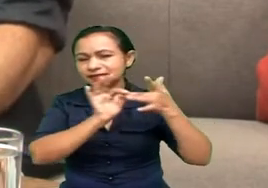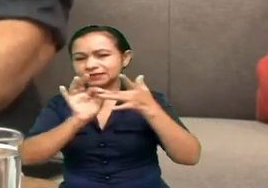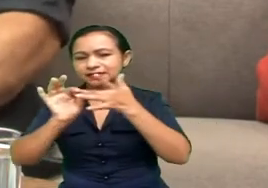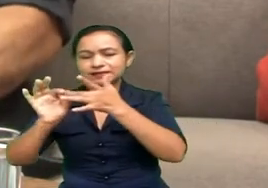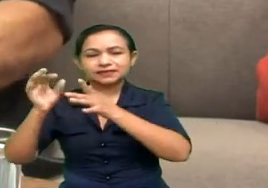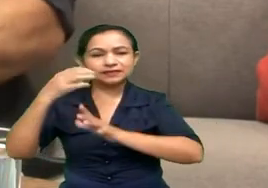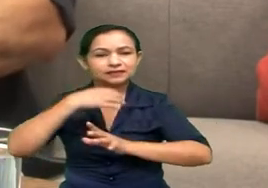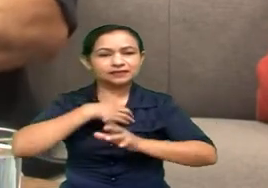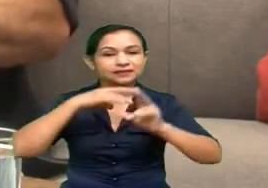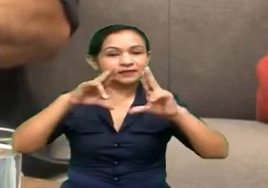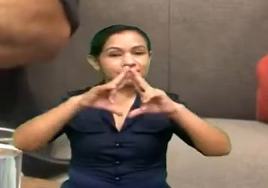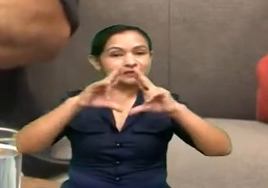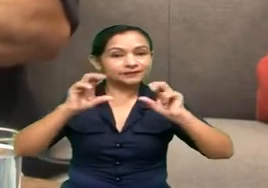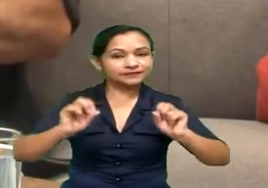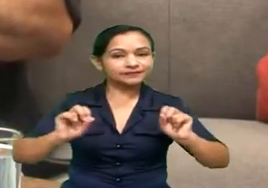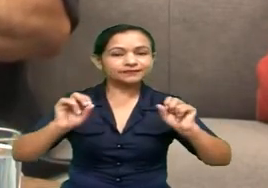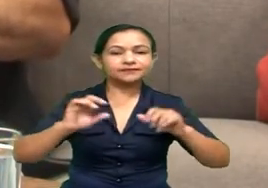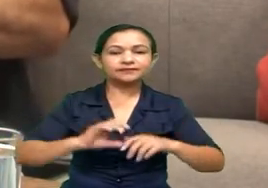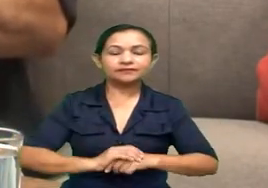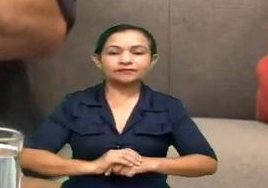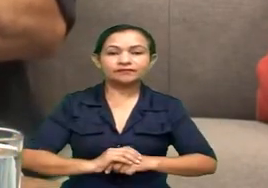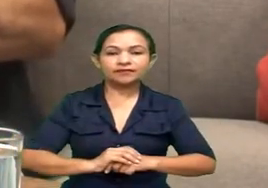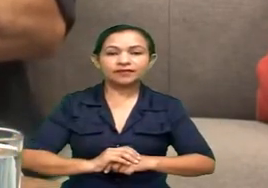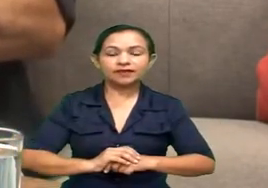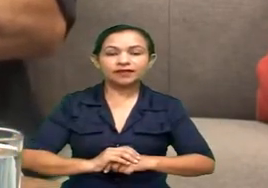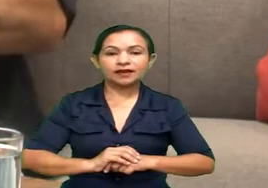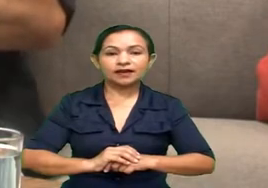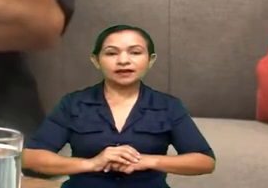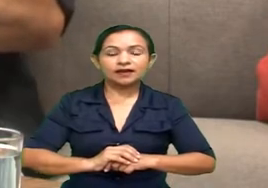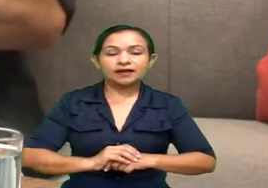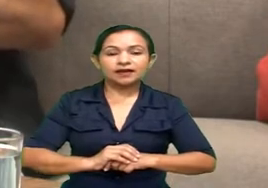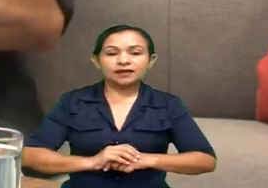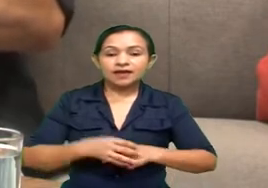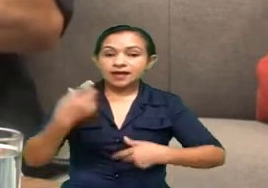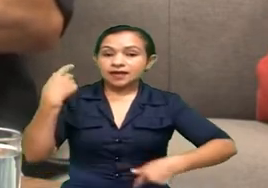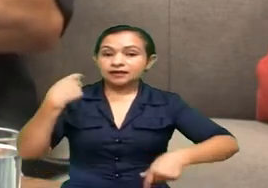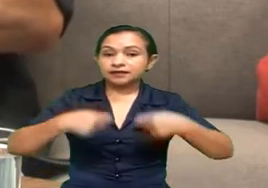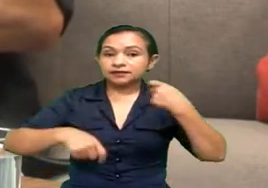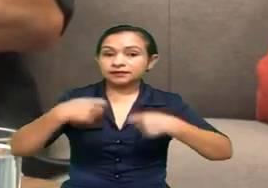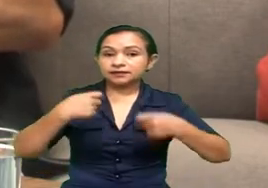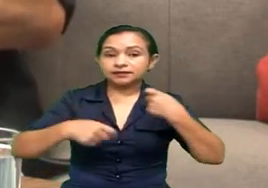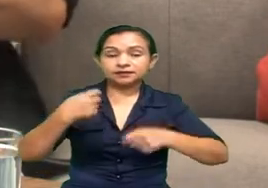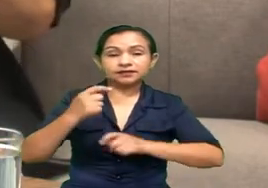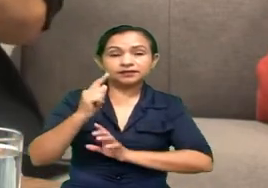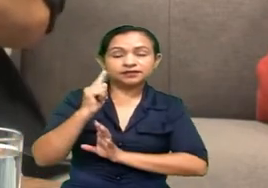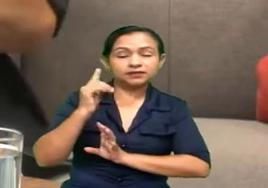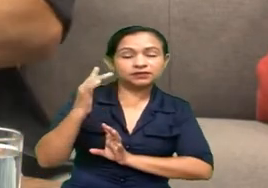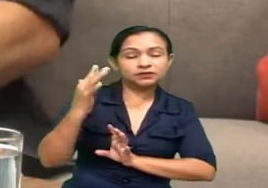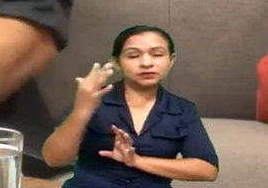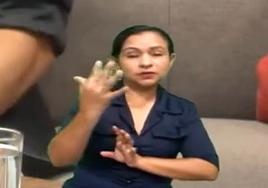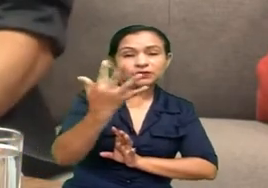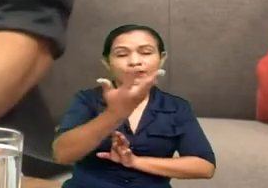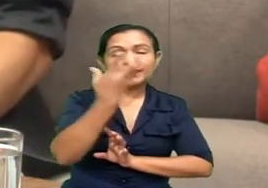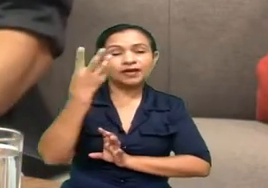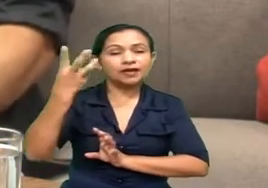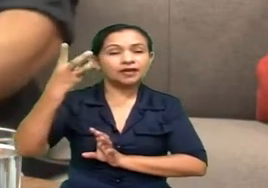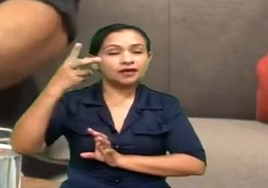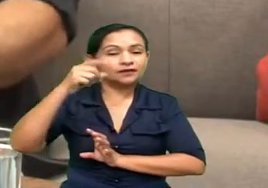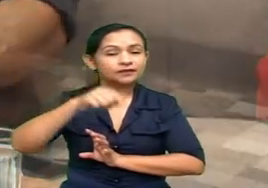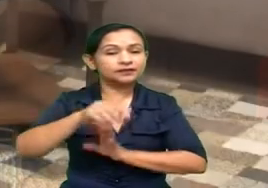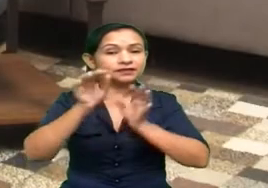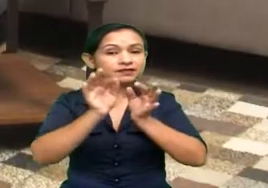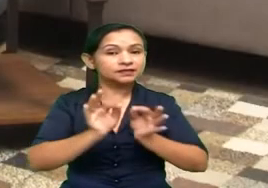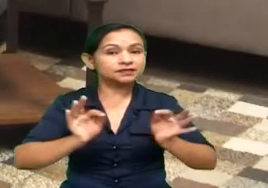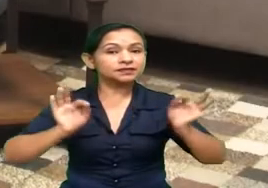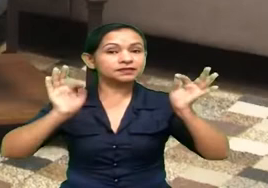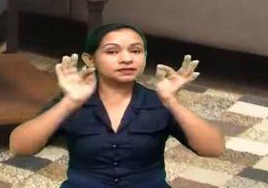En septiembre están la mayoría de las fechas insignias, podríamos decir, de